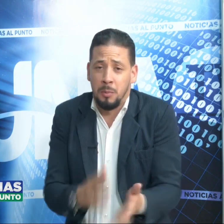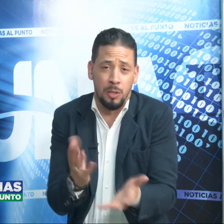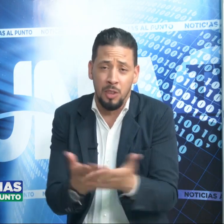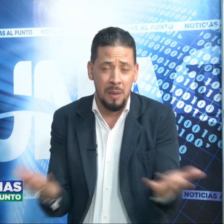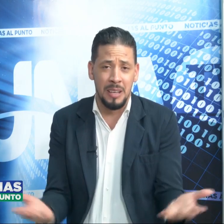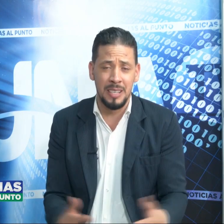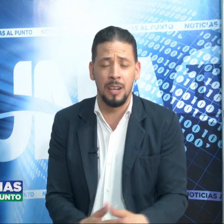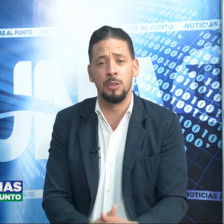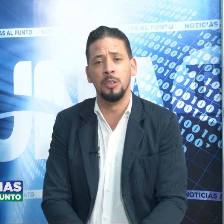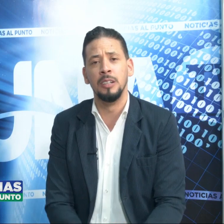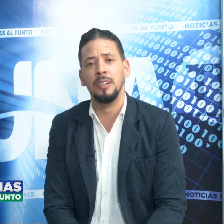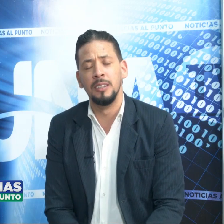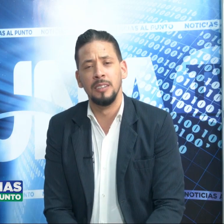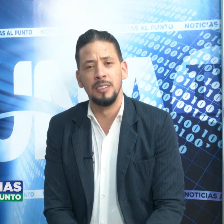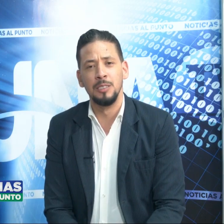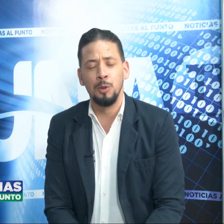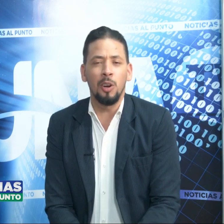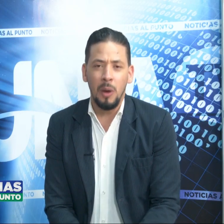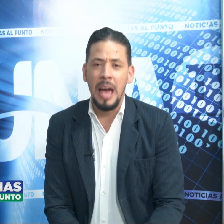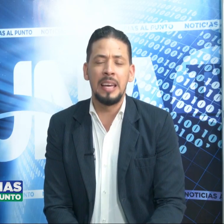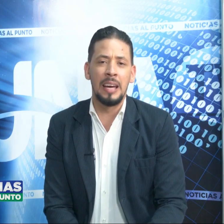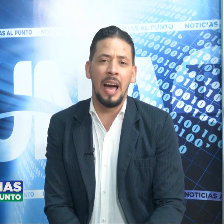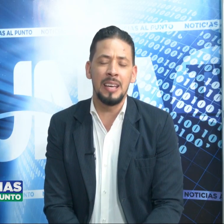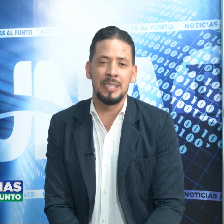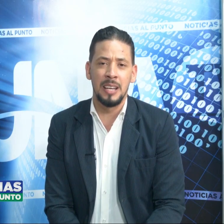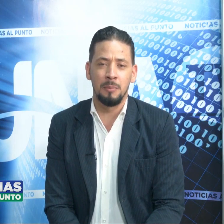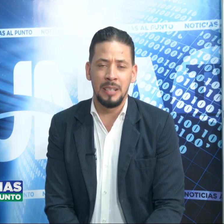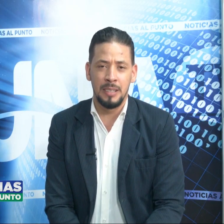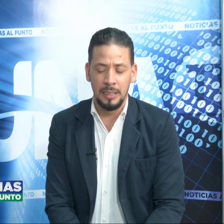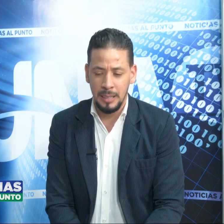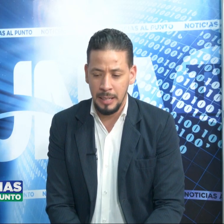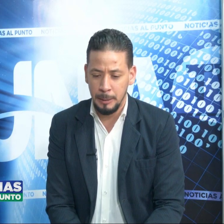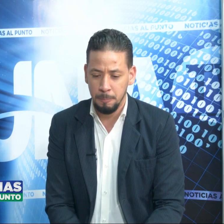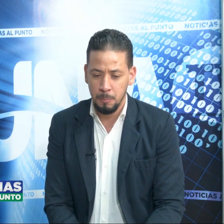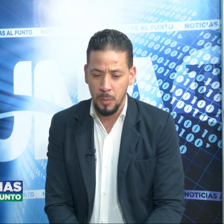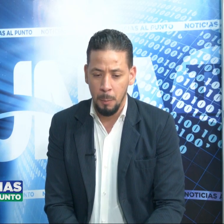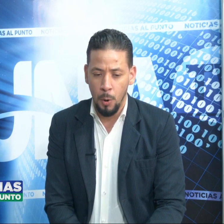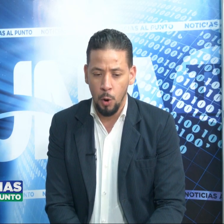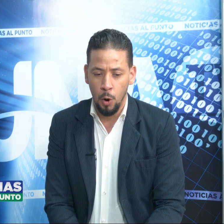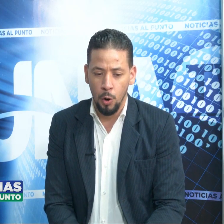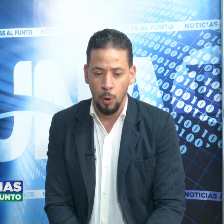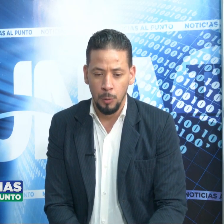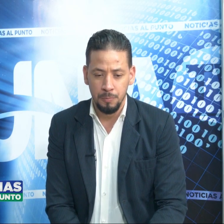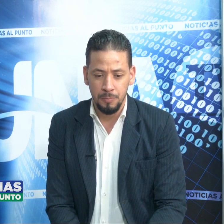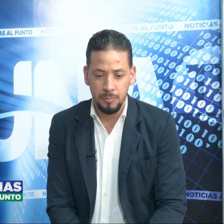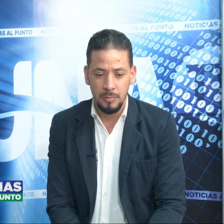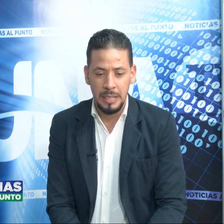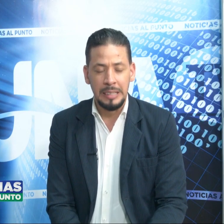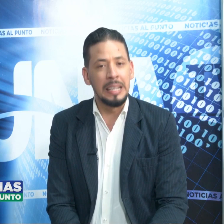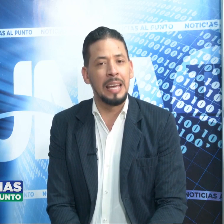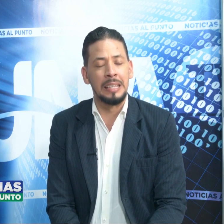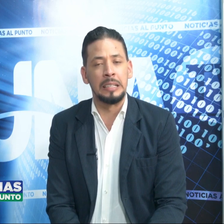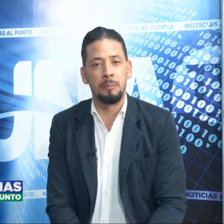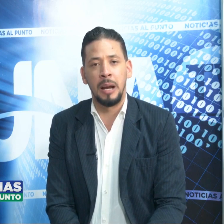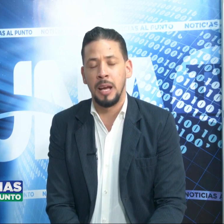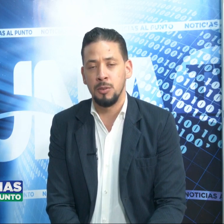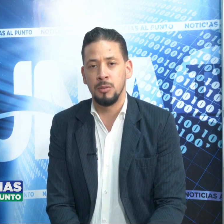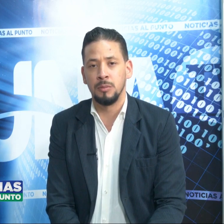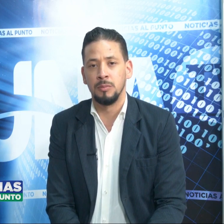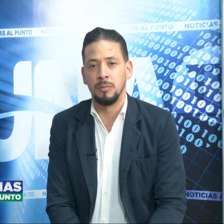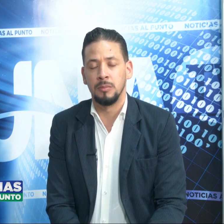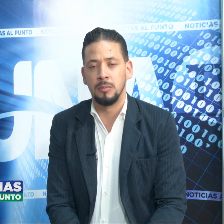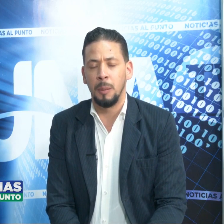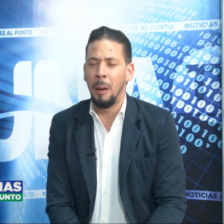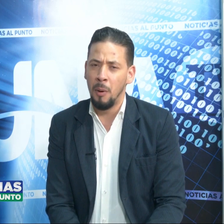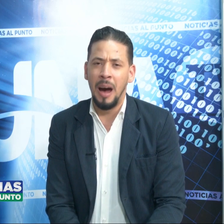sea hombre o sea mujer, porque no debe hacerlo. Yo creo que hay que ser bastante poco inteligente para